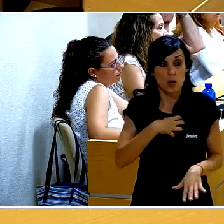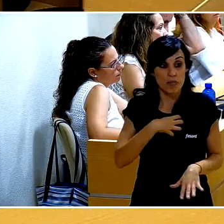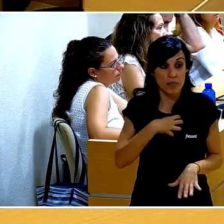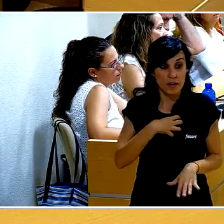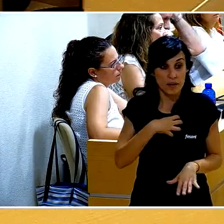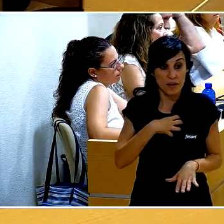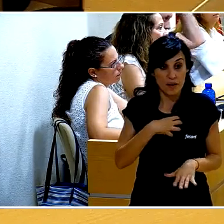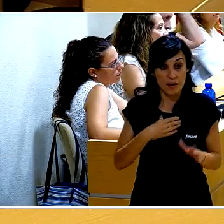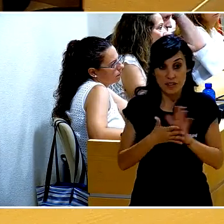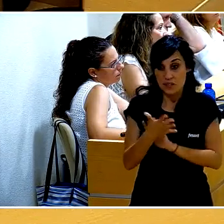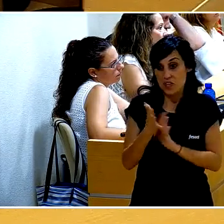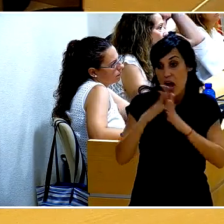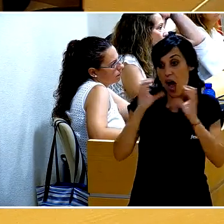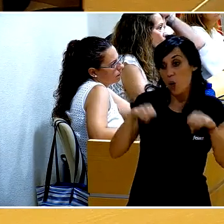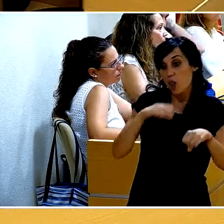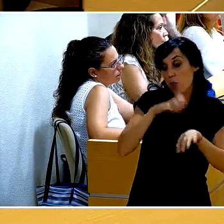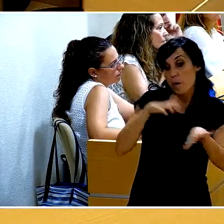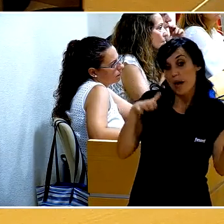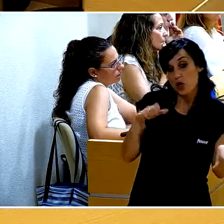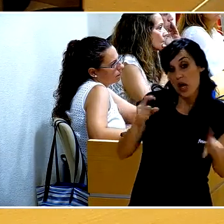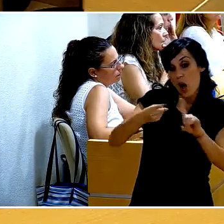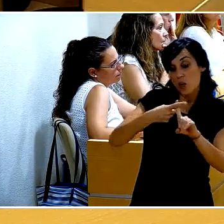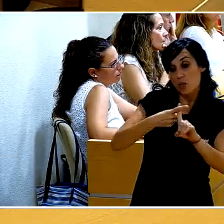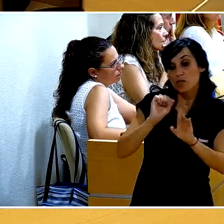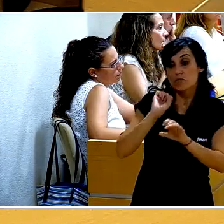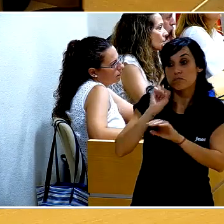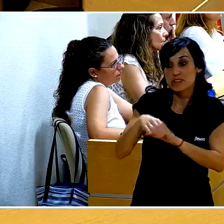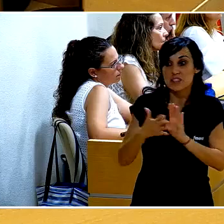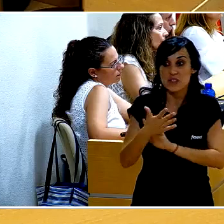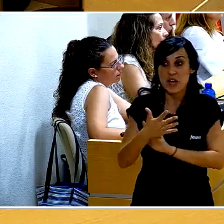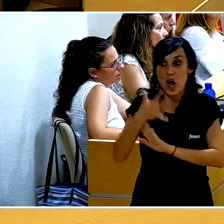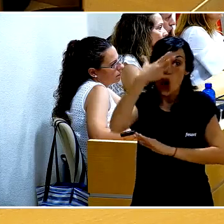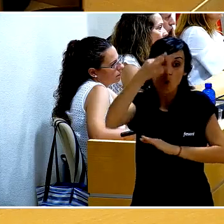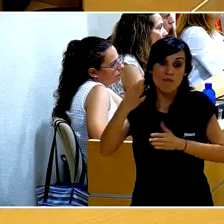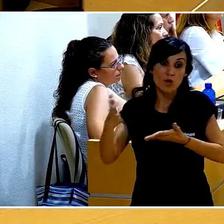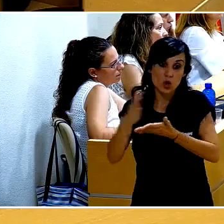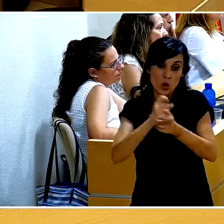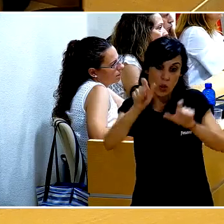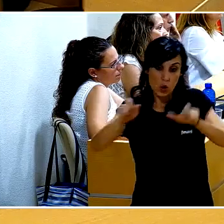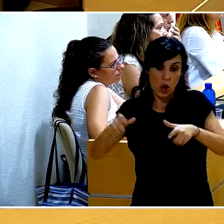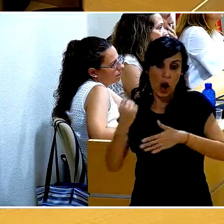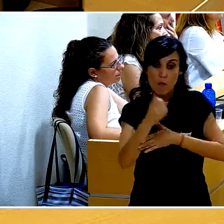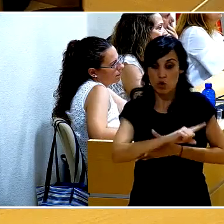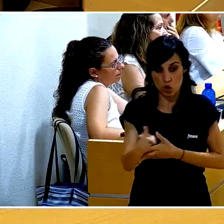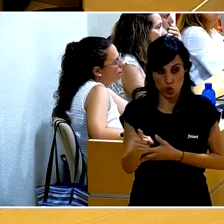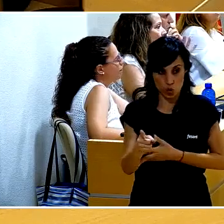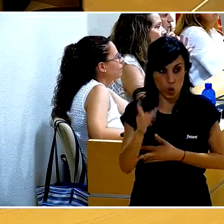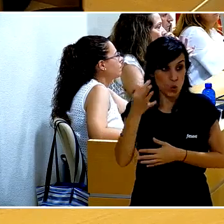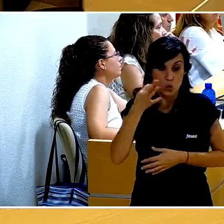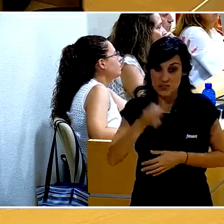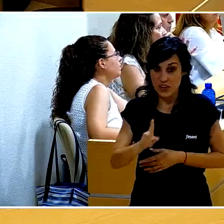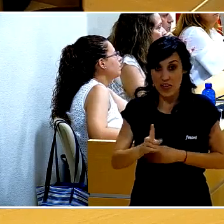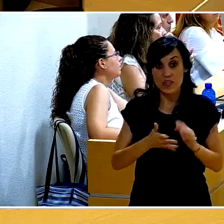esté el acuerdo por mayoría de tirar la cruz apoyado por la mayoría de los ciudadanos. No es cierto. Muchas veces los